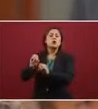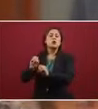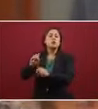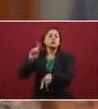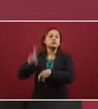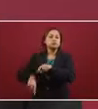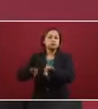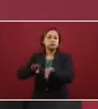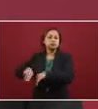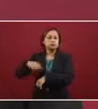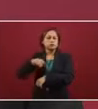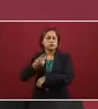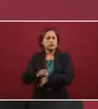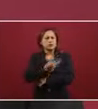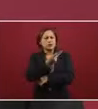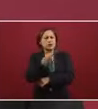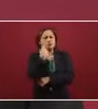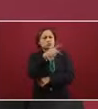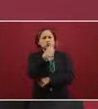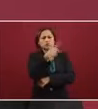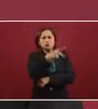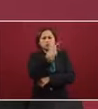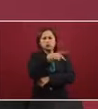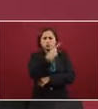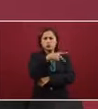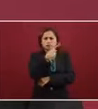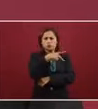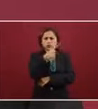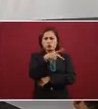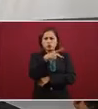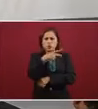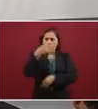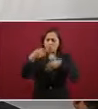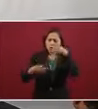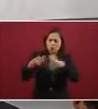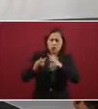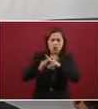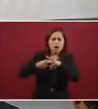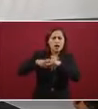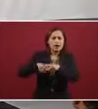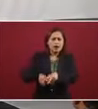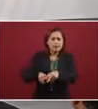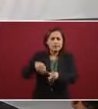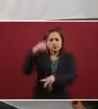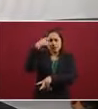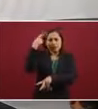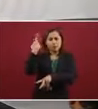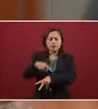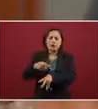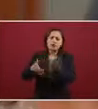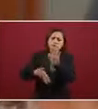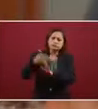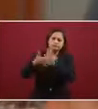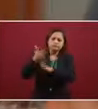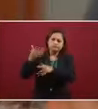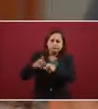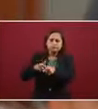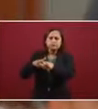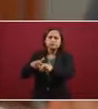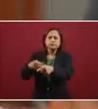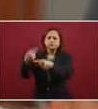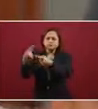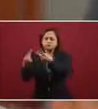ya empezará ese trámite para que obviamente empiecen esas obras que detonarán